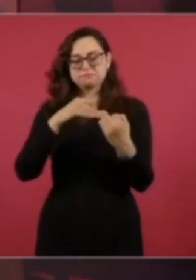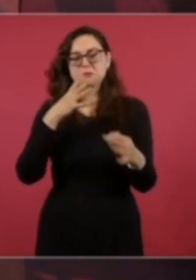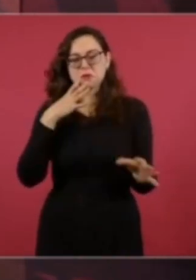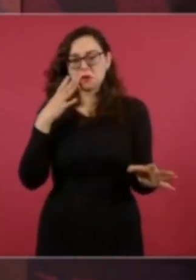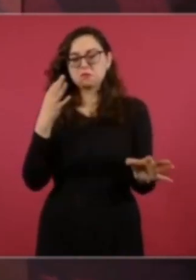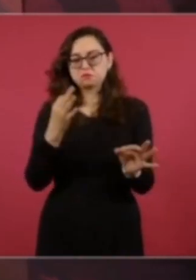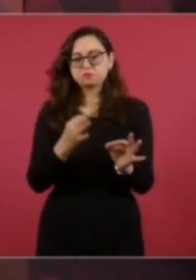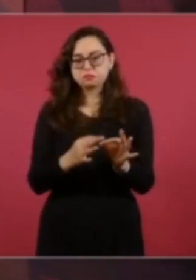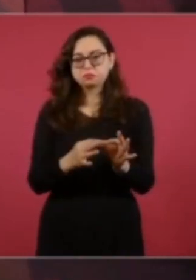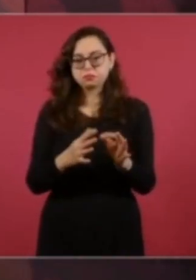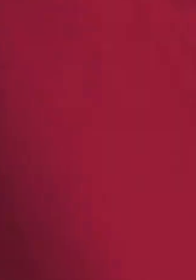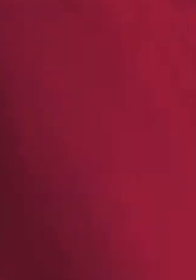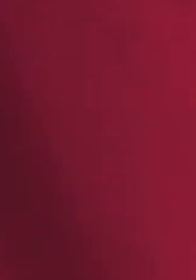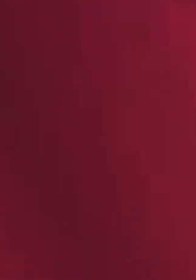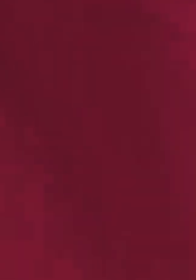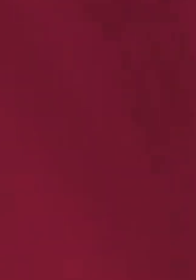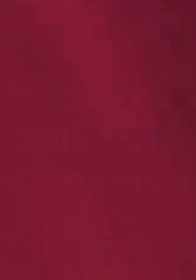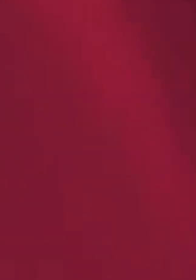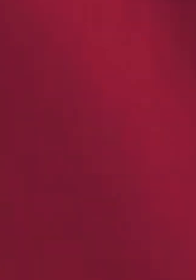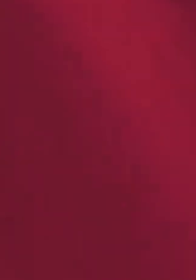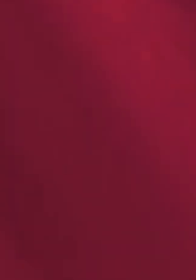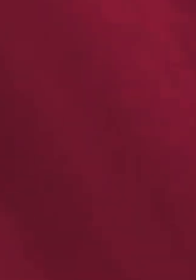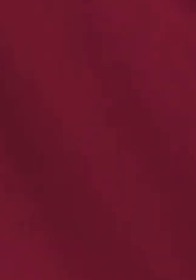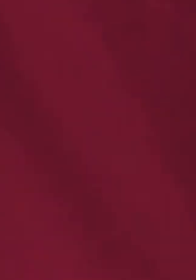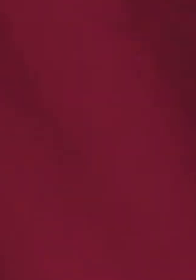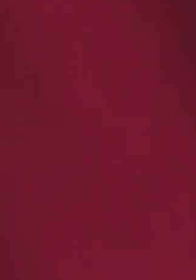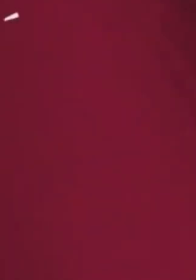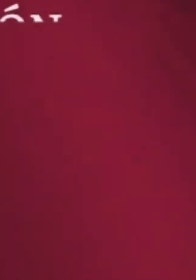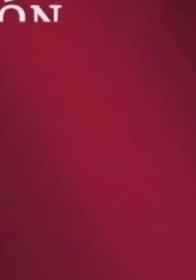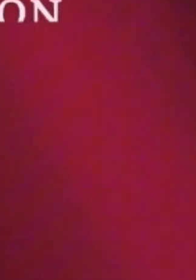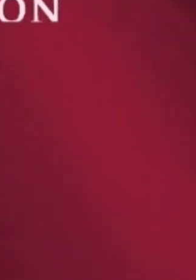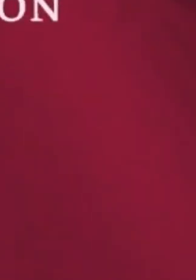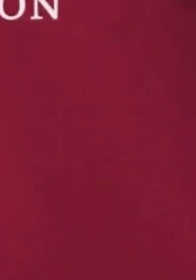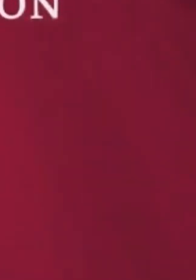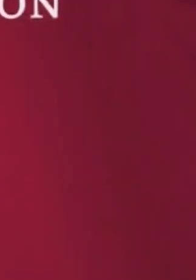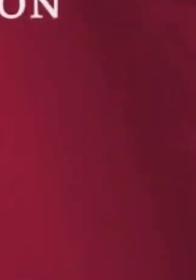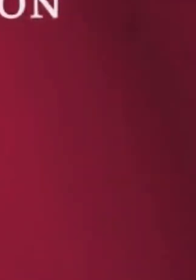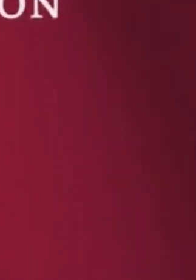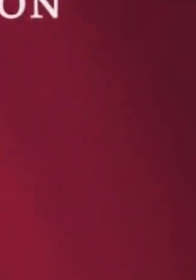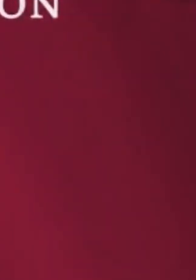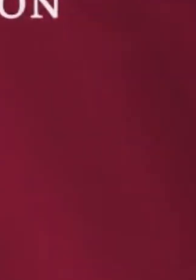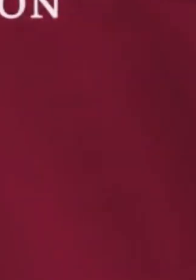todos, la responsabilidad de la gente. Gobierno de México.